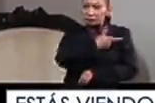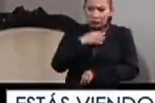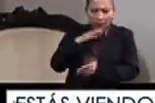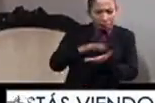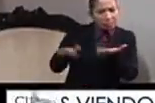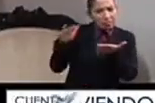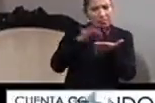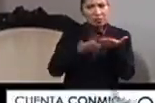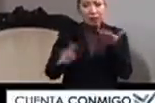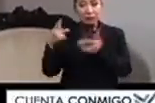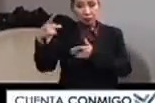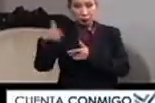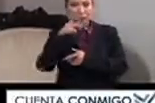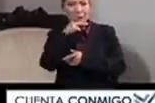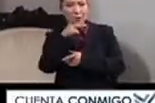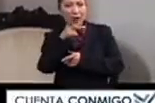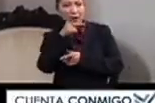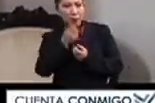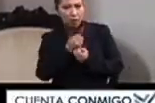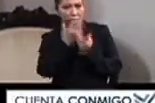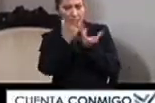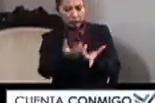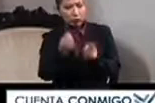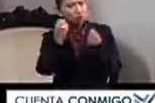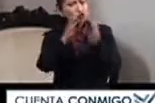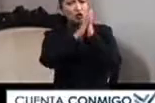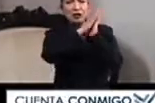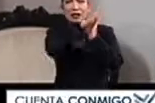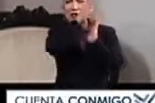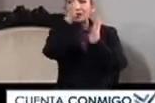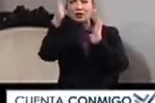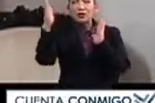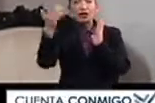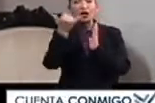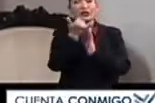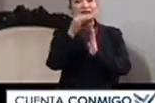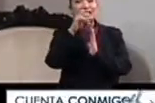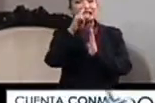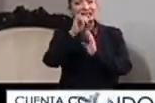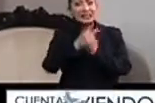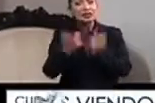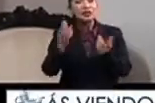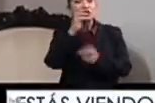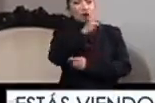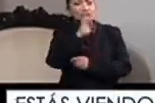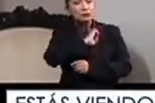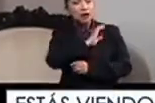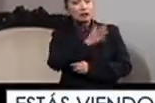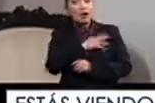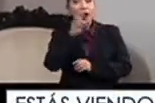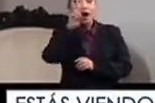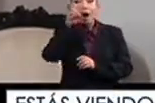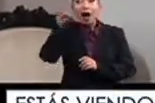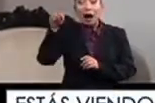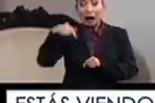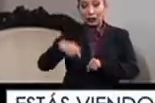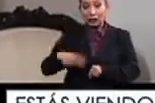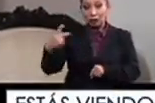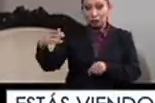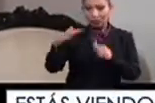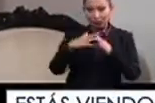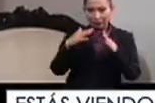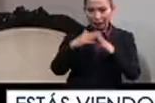y apasionada, pues su padre, poeta, tenía muchos libros en yiddish, ruso y español. Hoy en Cuenta Conmigo, desde su